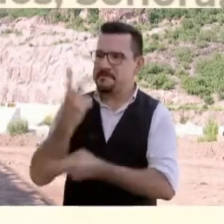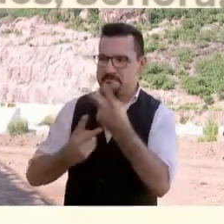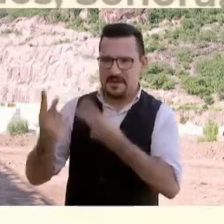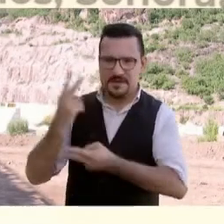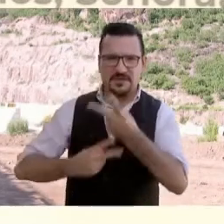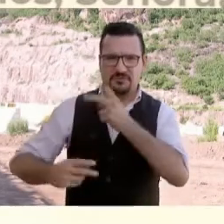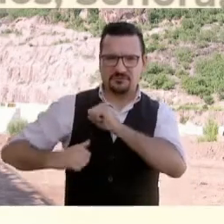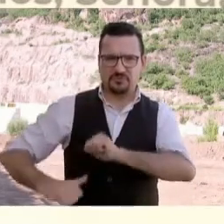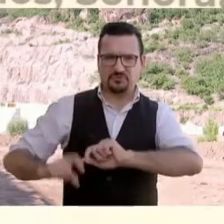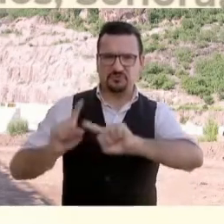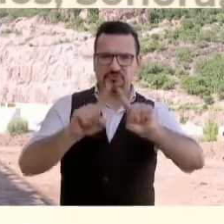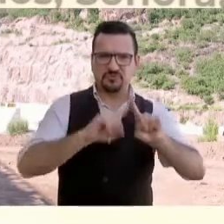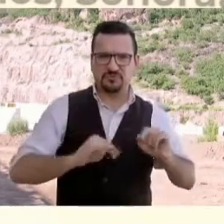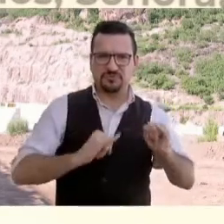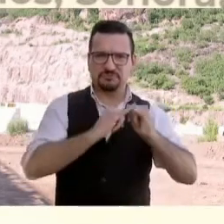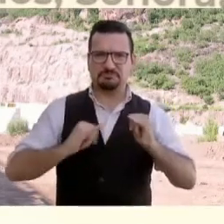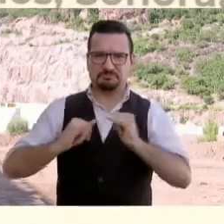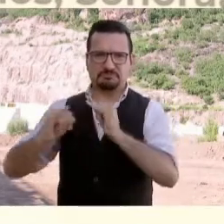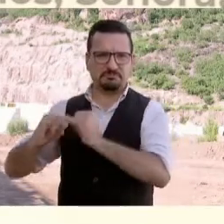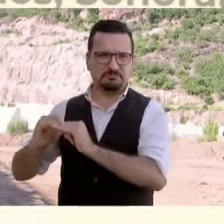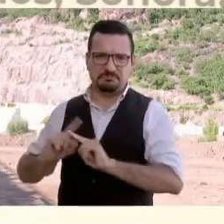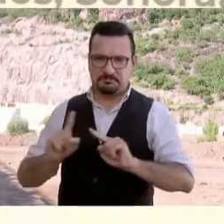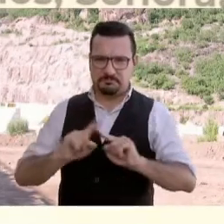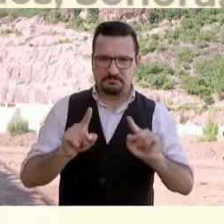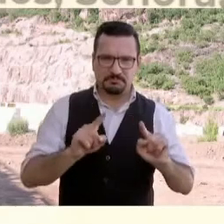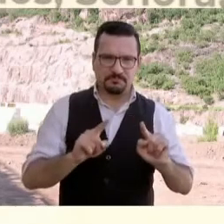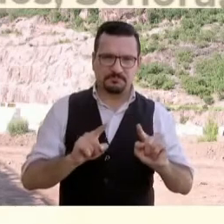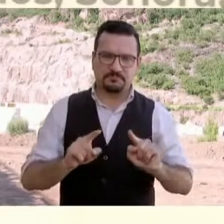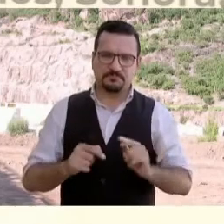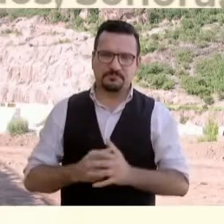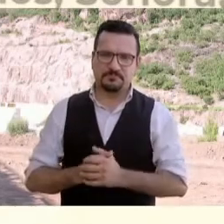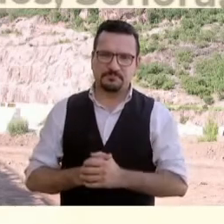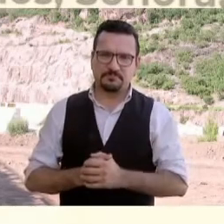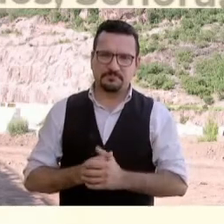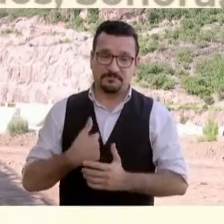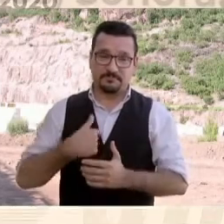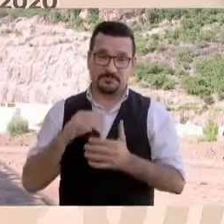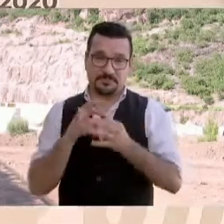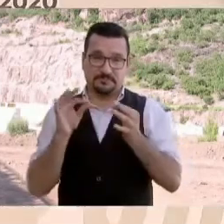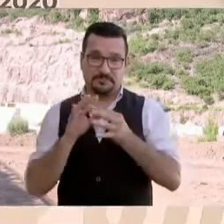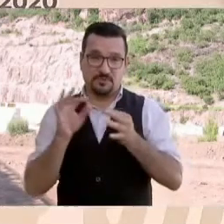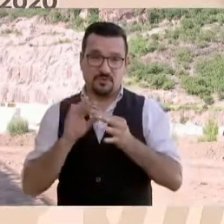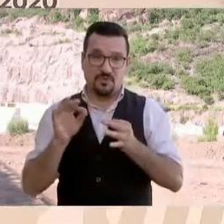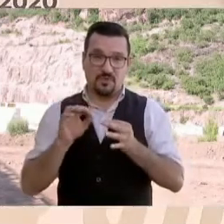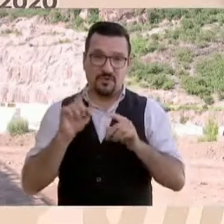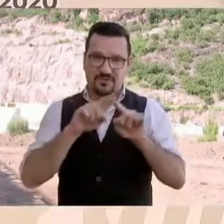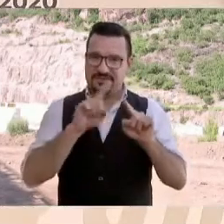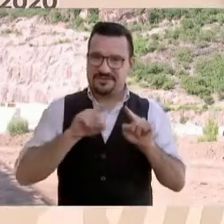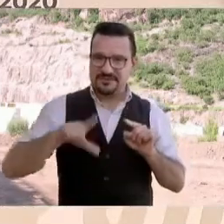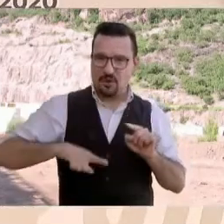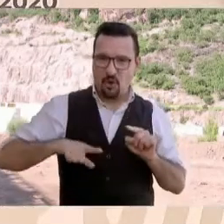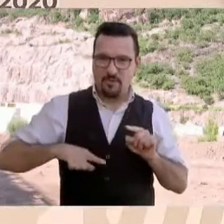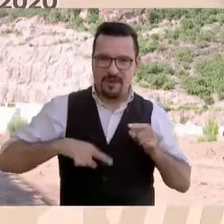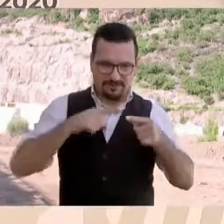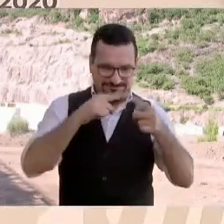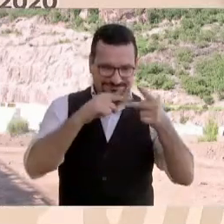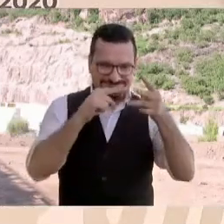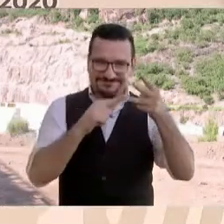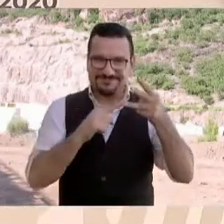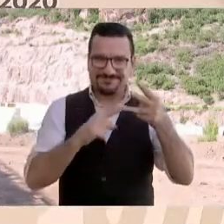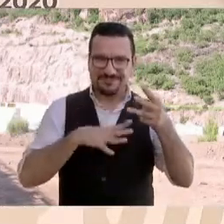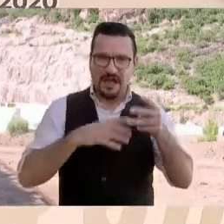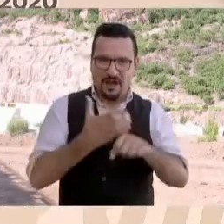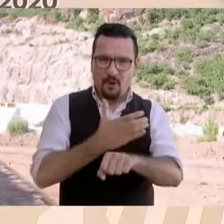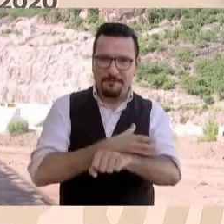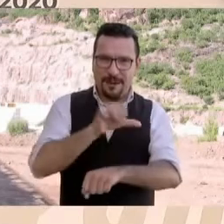instituciones stark y entre paréntesis de los tres niveles de gobierno que los que